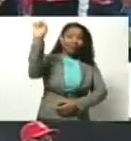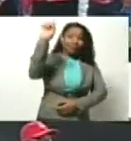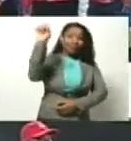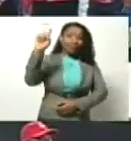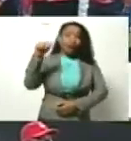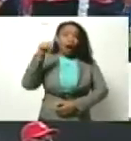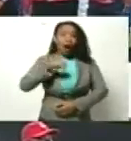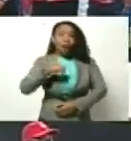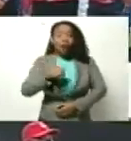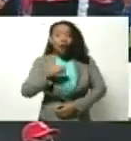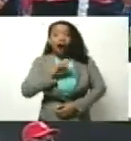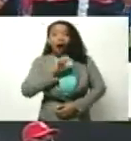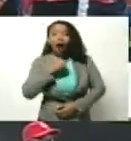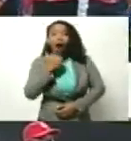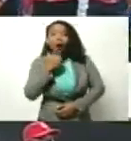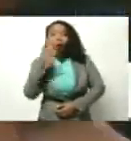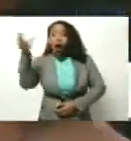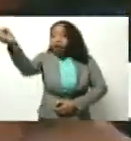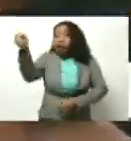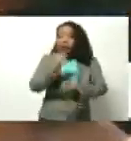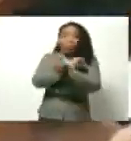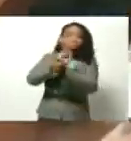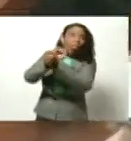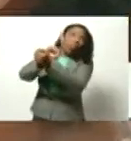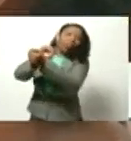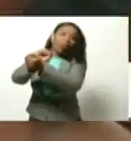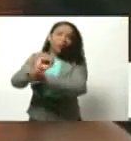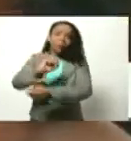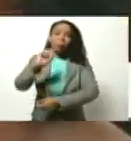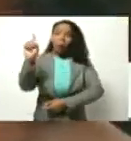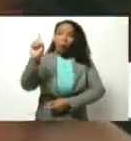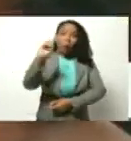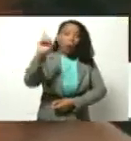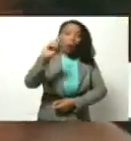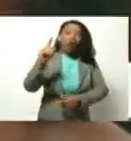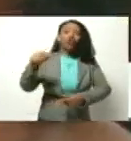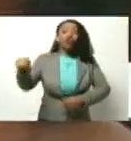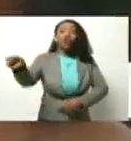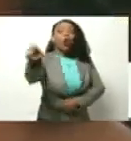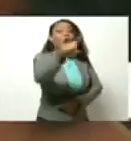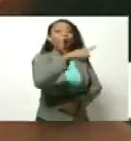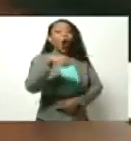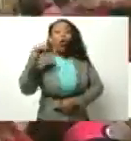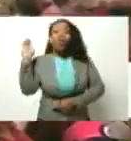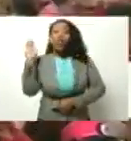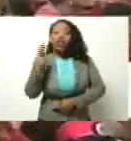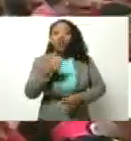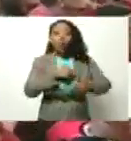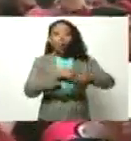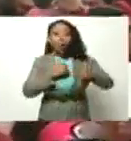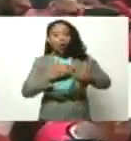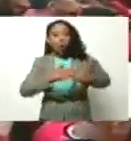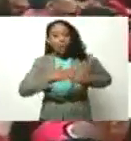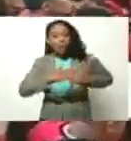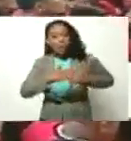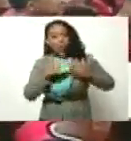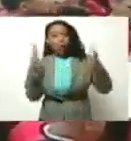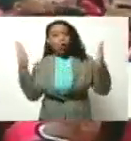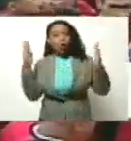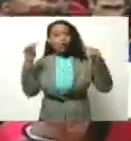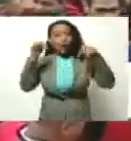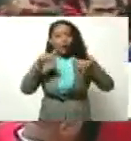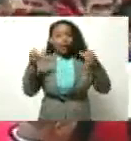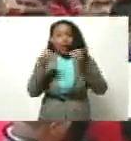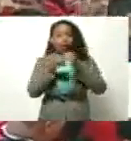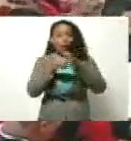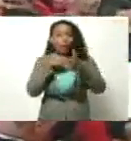aquí hay alguien que lo trajeron amarrado todos estamos aquí de corazón y este